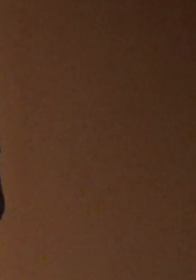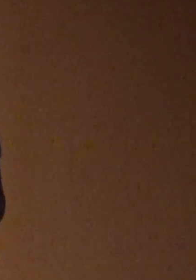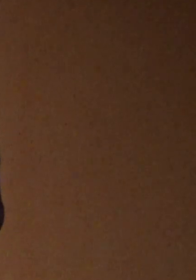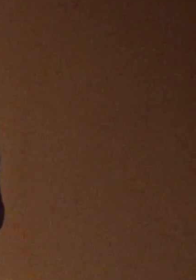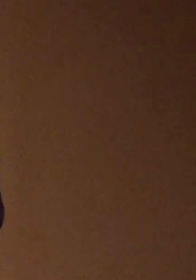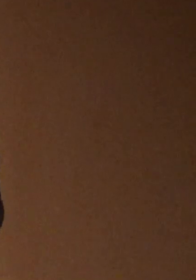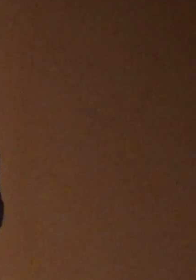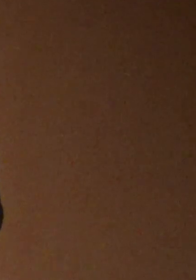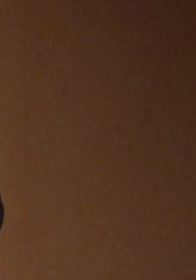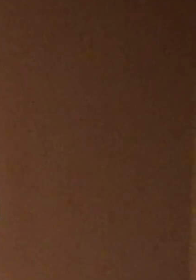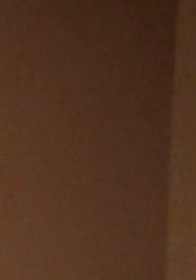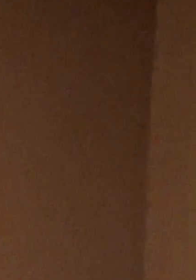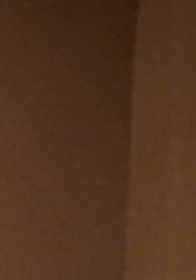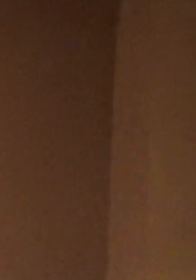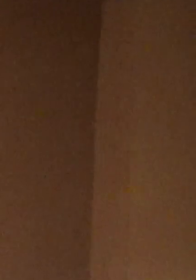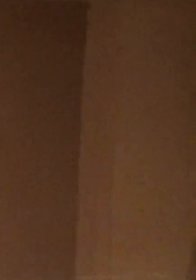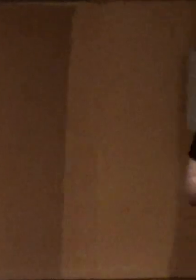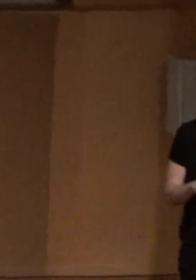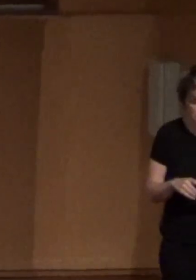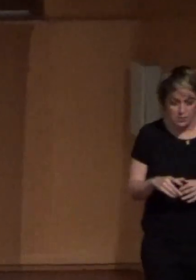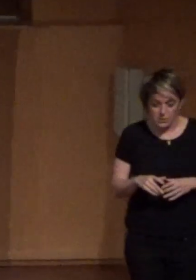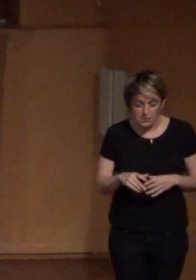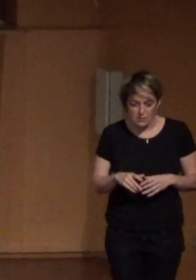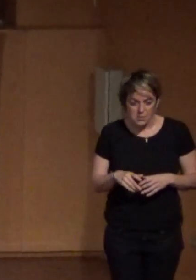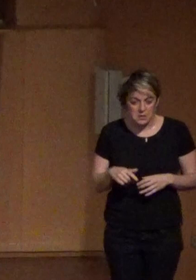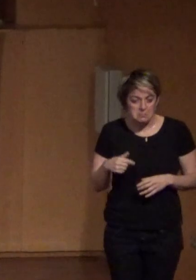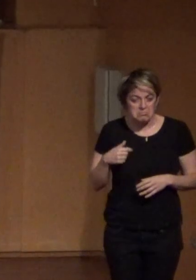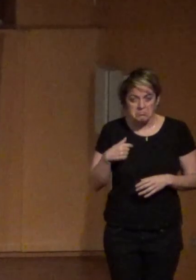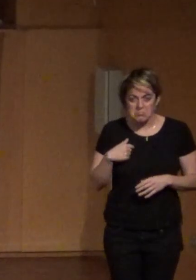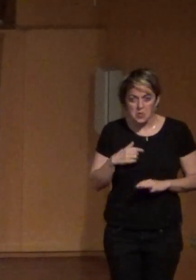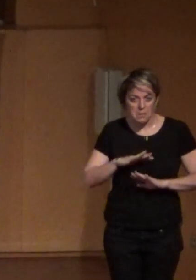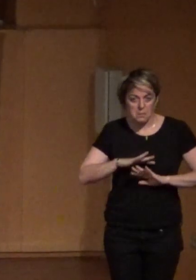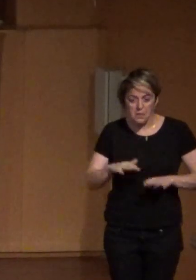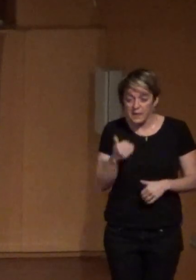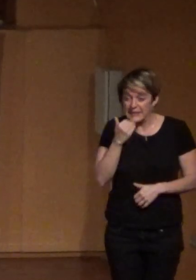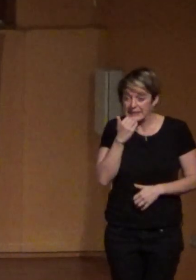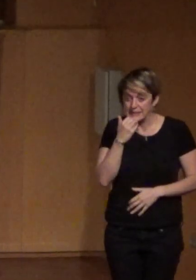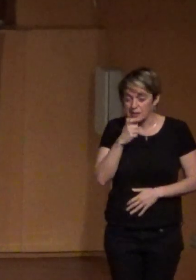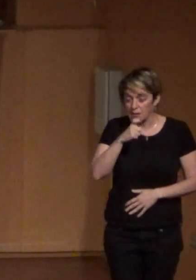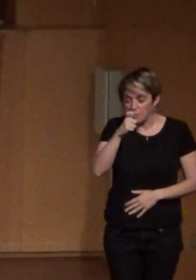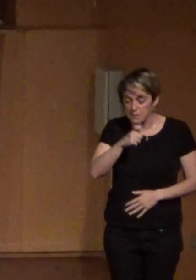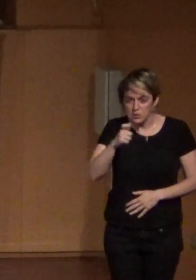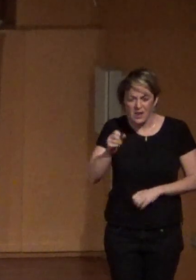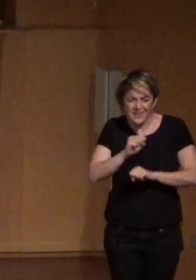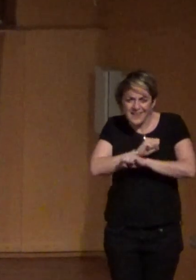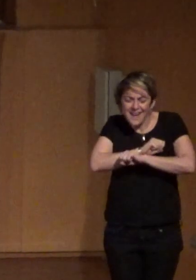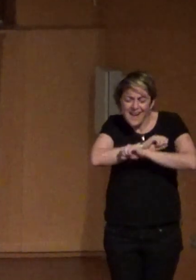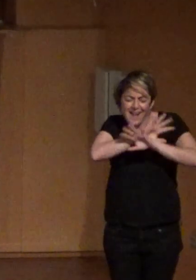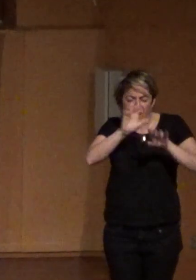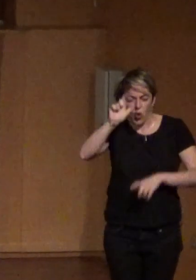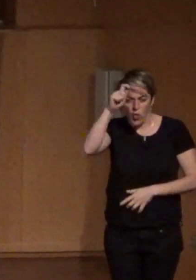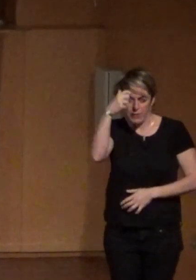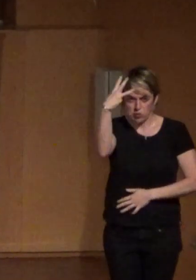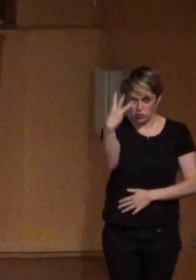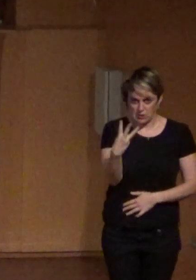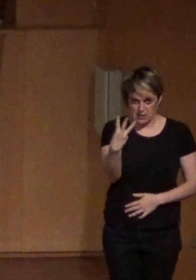capítulos que voy a abordar, ¿no? Yo me conformaría con que todo el mundo supiese al final o tuviese claro estos 3 conceptos que voy